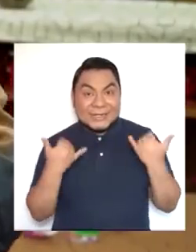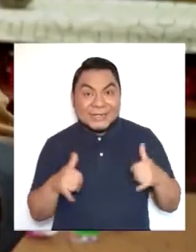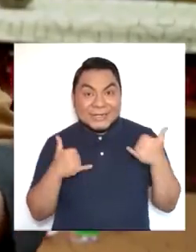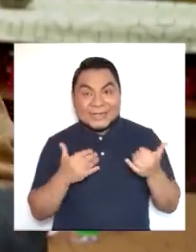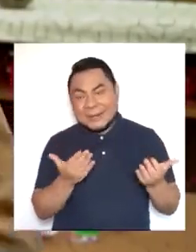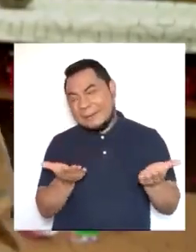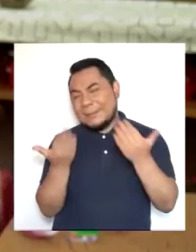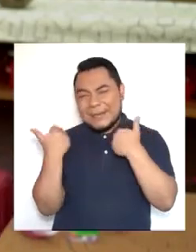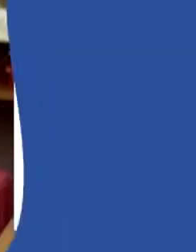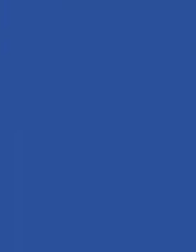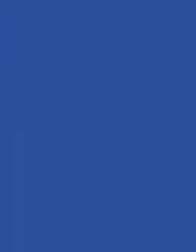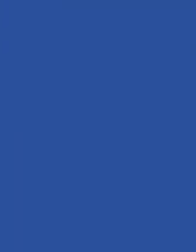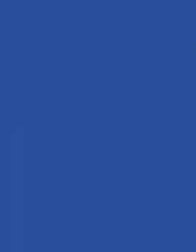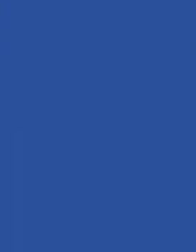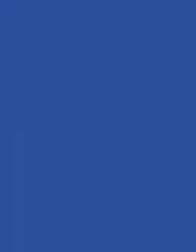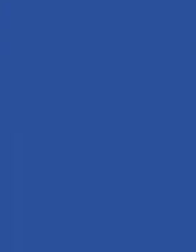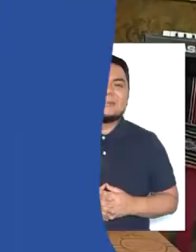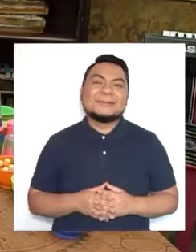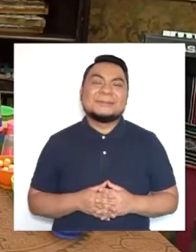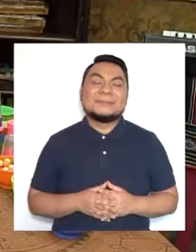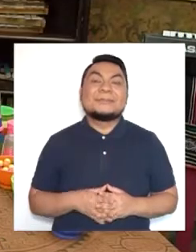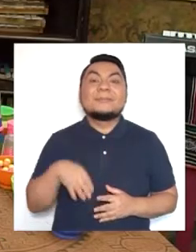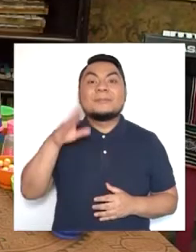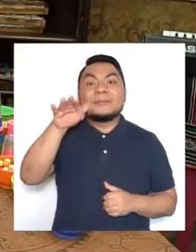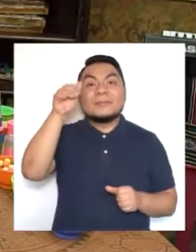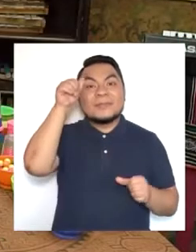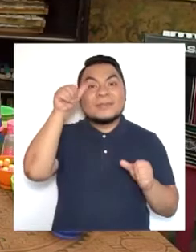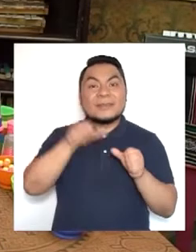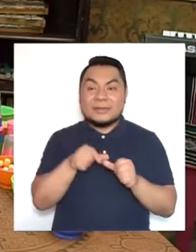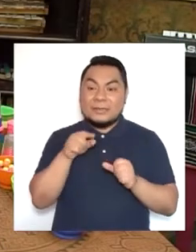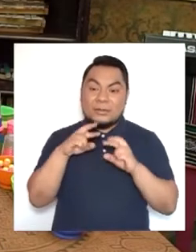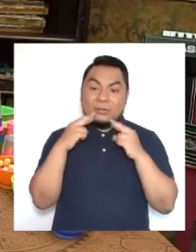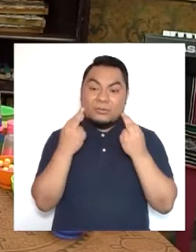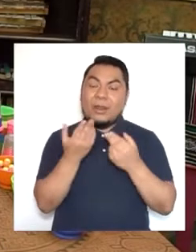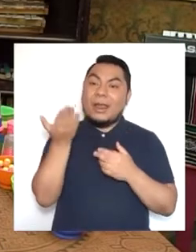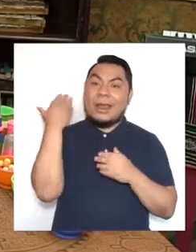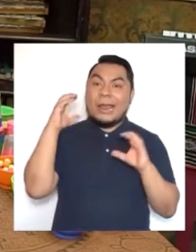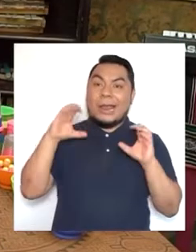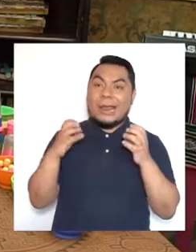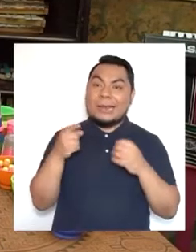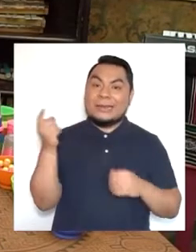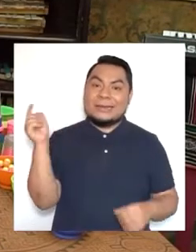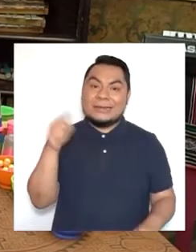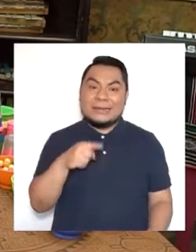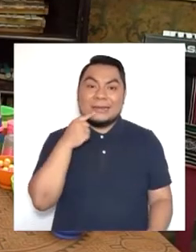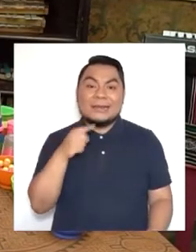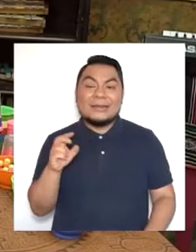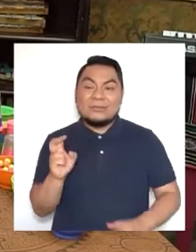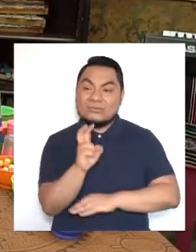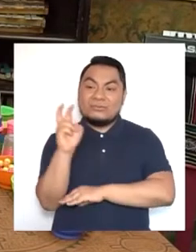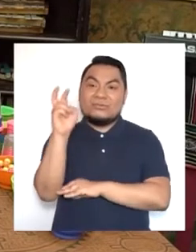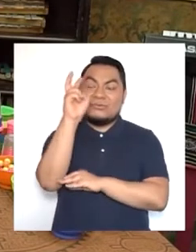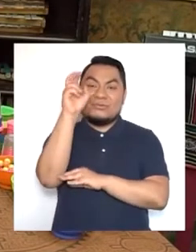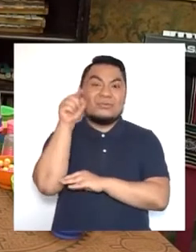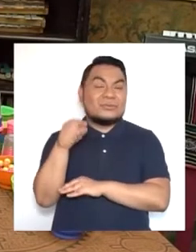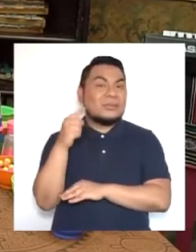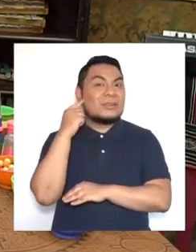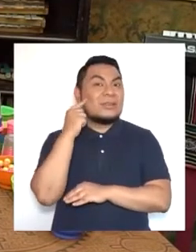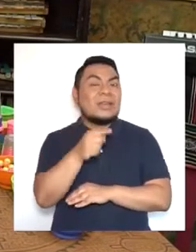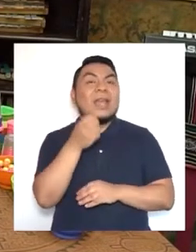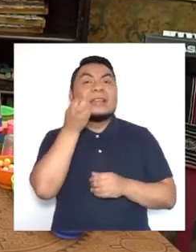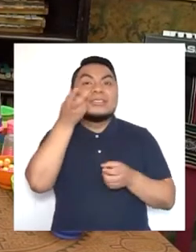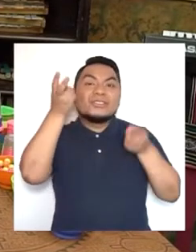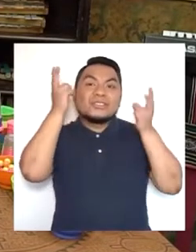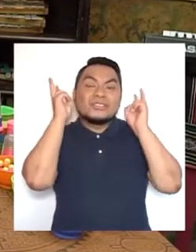jugar? ¡Ven! ¡Vamos! ¿Recuerdan que en la sesión anterior vino Kushirunu y nos enseñó la